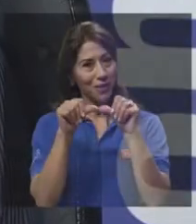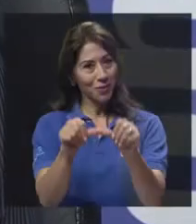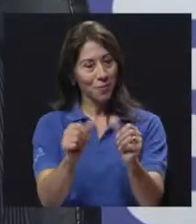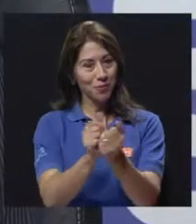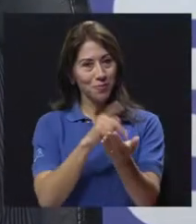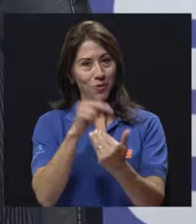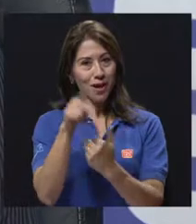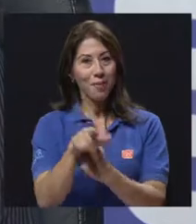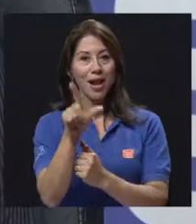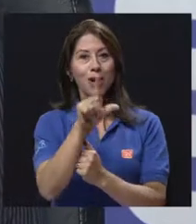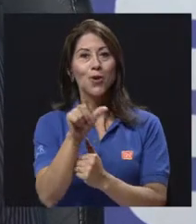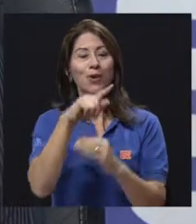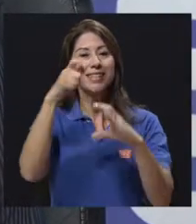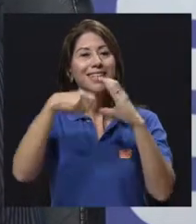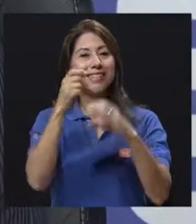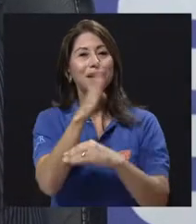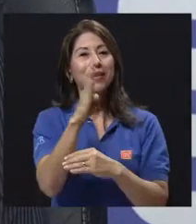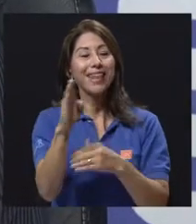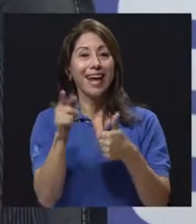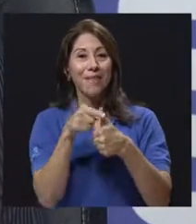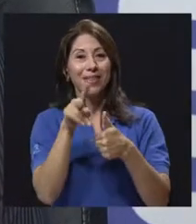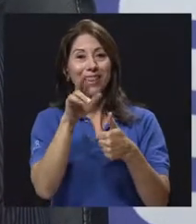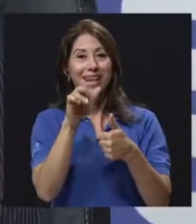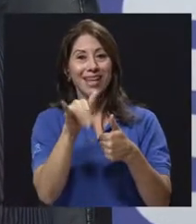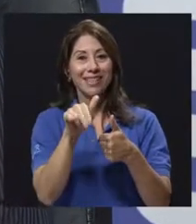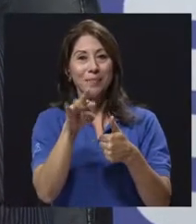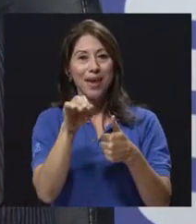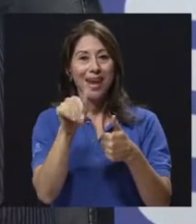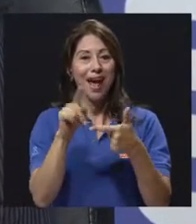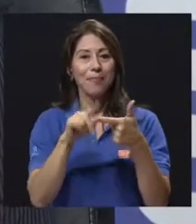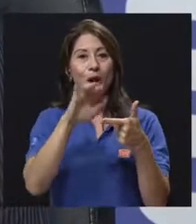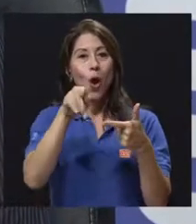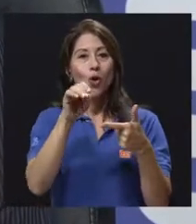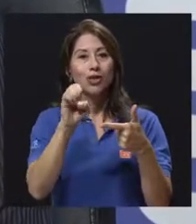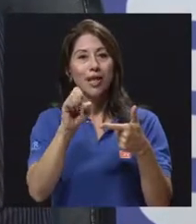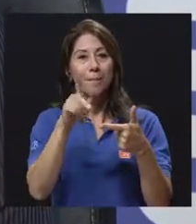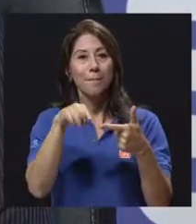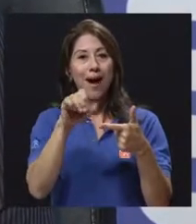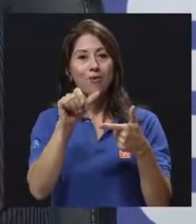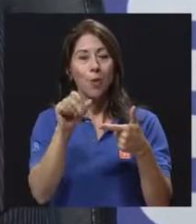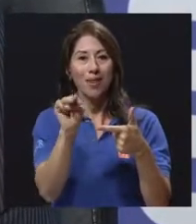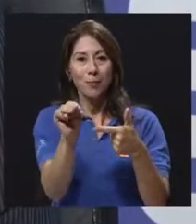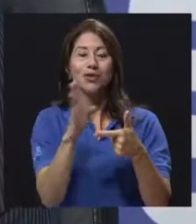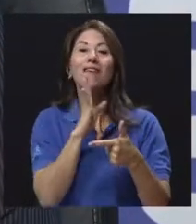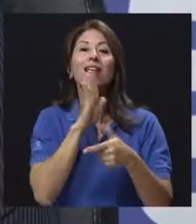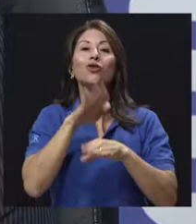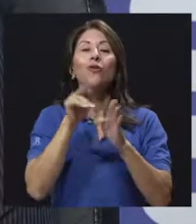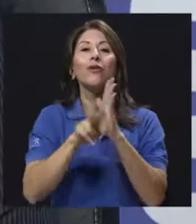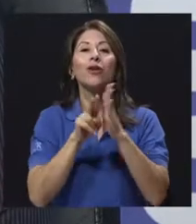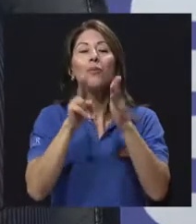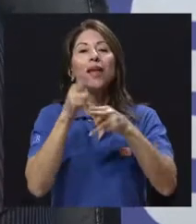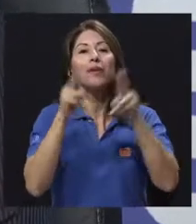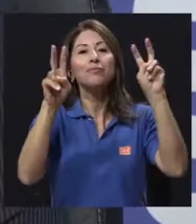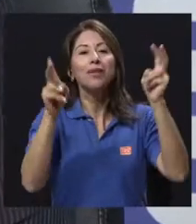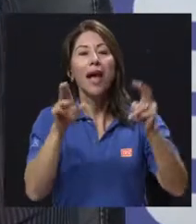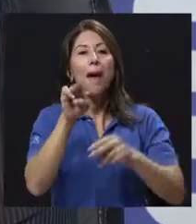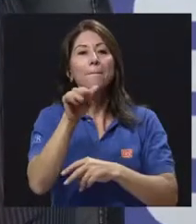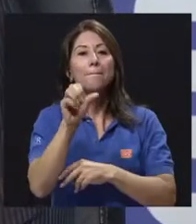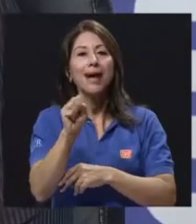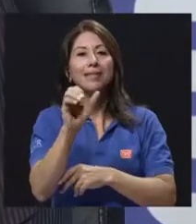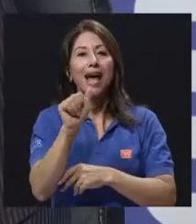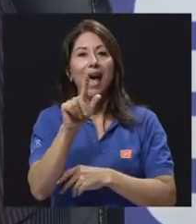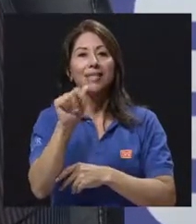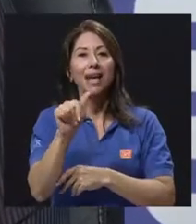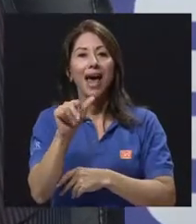Continuamos el lunes de Cinemateca y tenemos a Tracy Mena y José Pablo Matamoros hablando del documental Más Allá de la Meta. José Pablo, nos estabas comentando sobre la